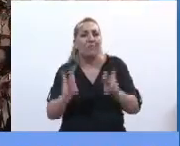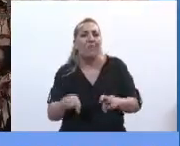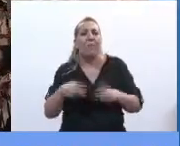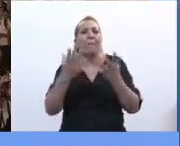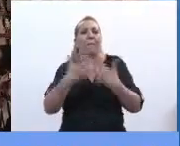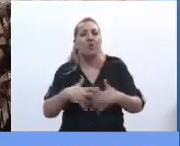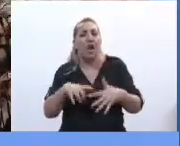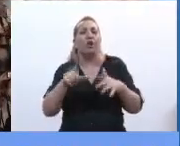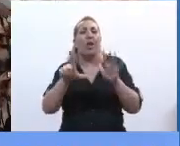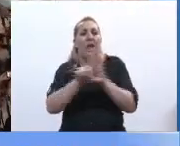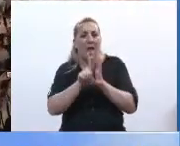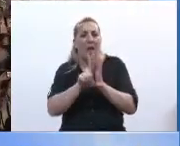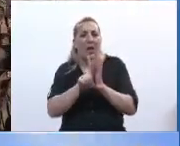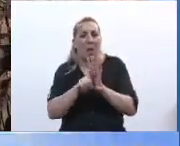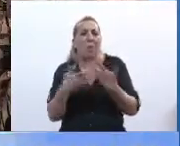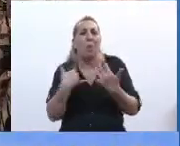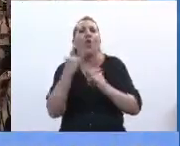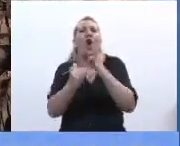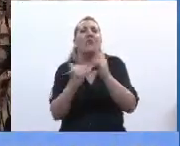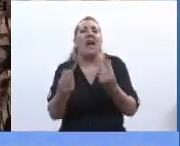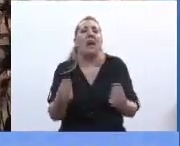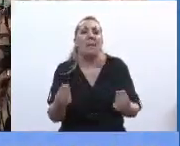podemos decir que nos pasó